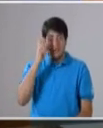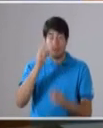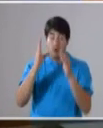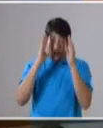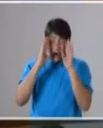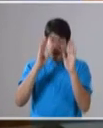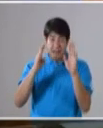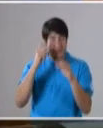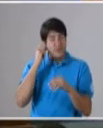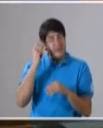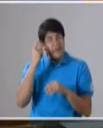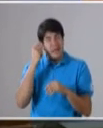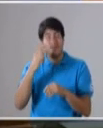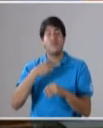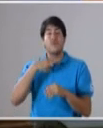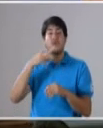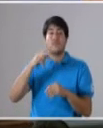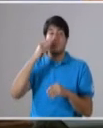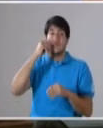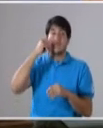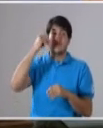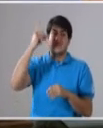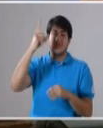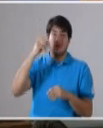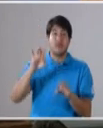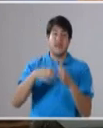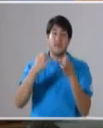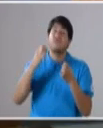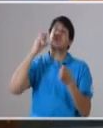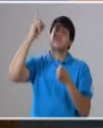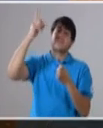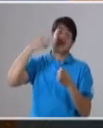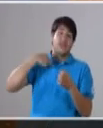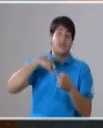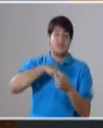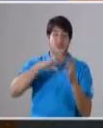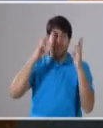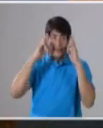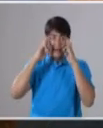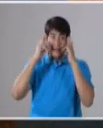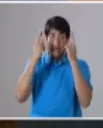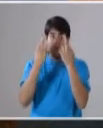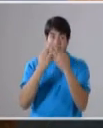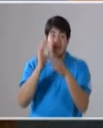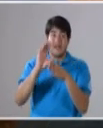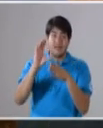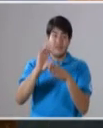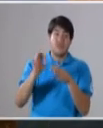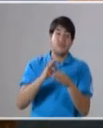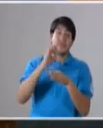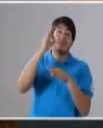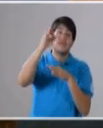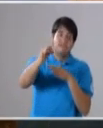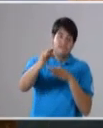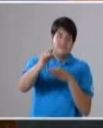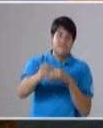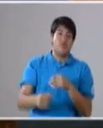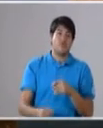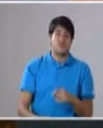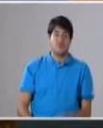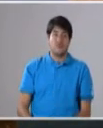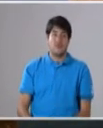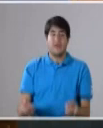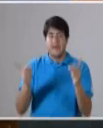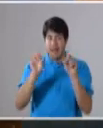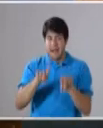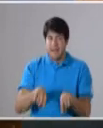Señor, entonces el Señor nos va a revelar lo que viene, lo que va a suceder posteriormente.